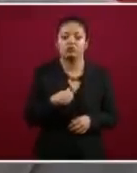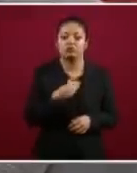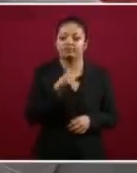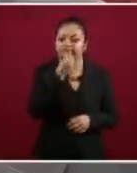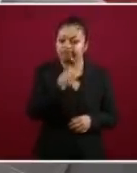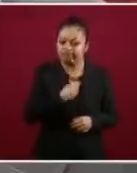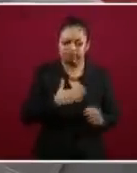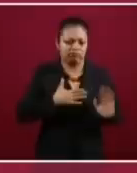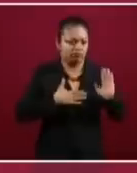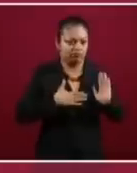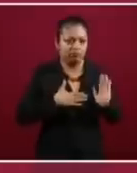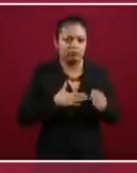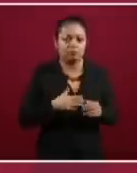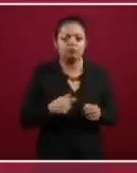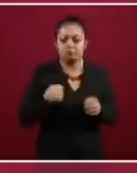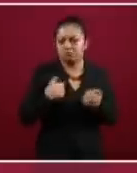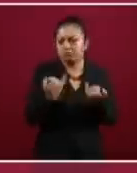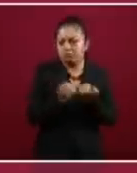carta